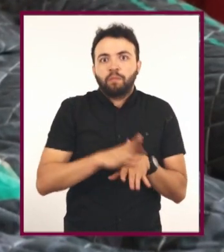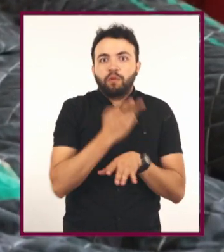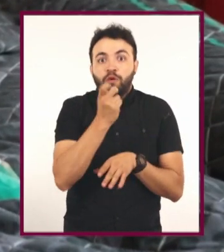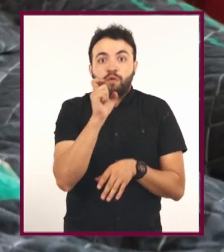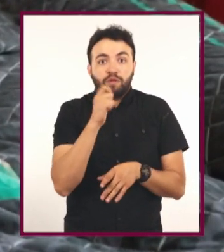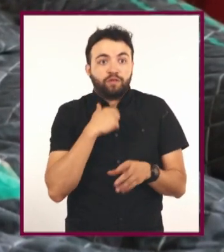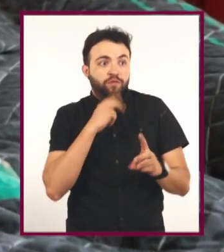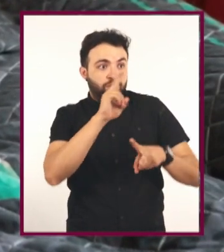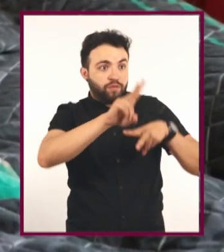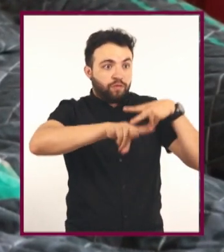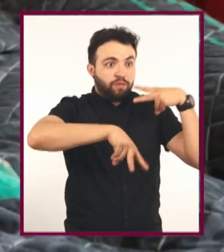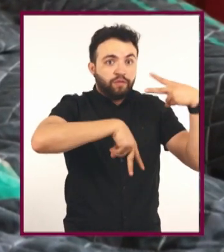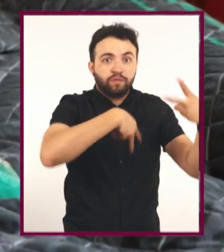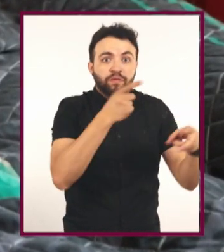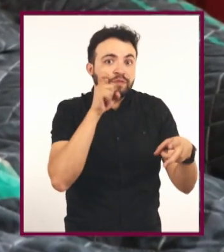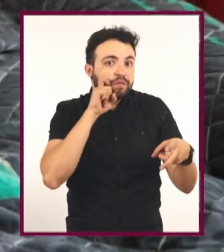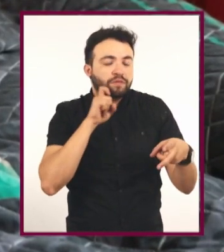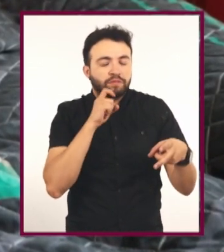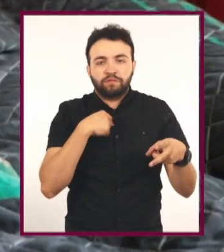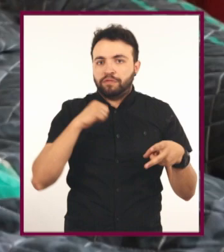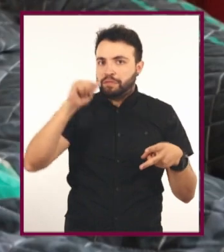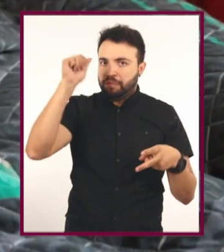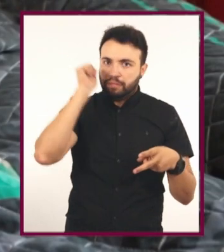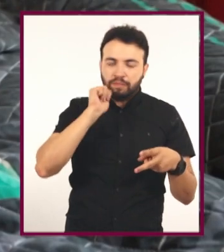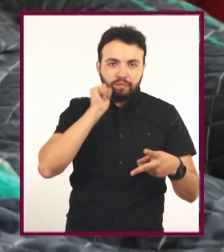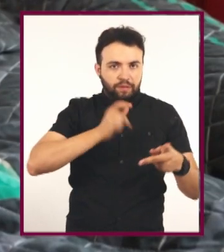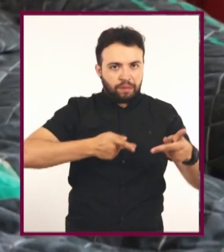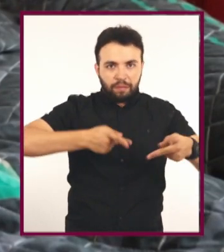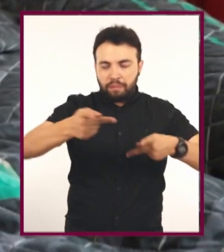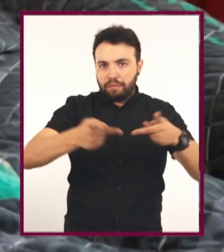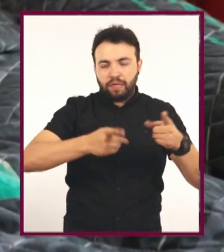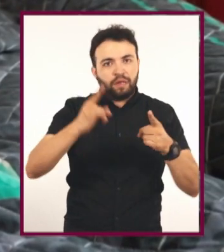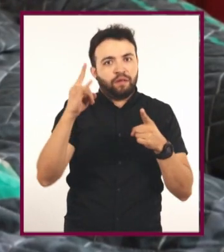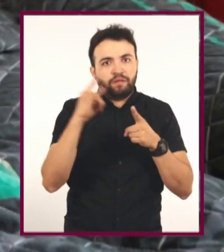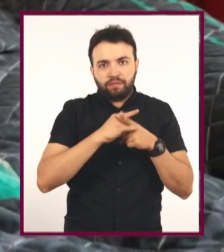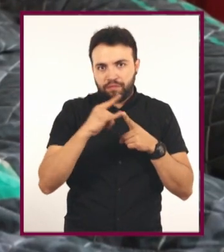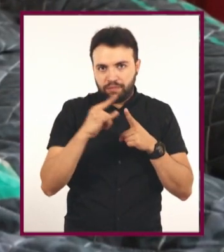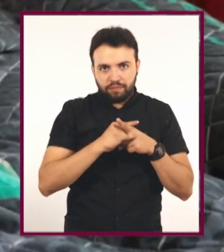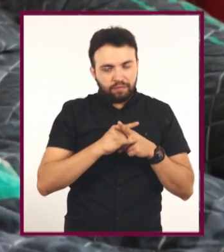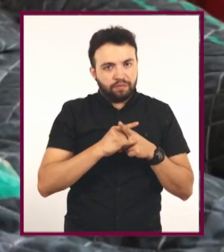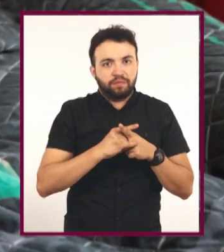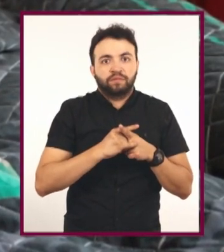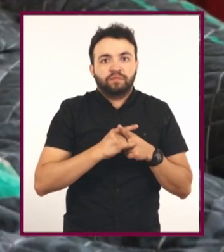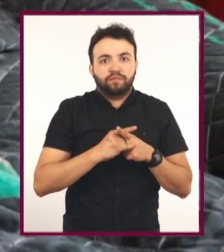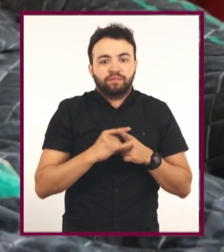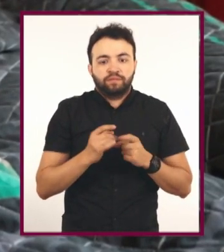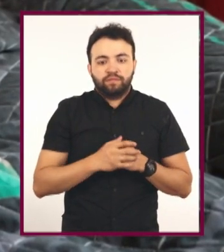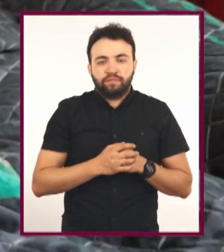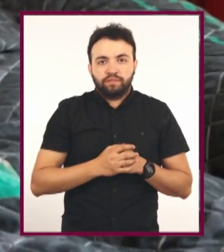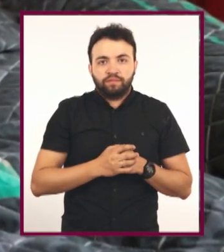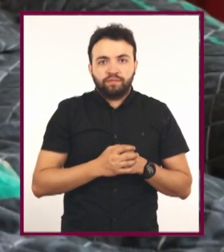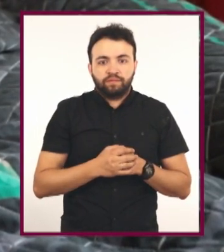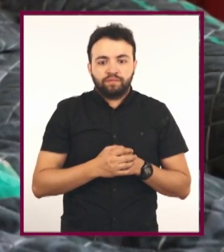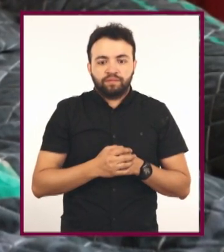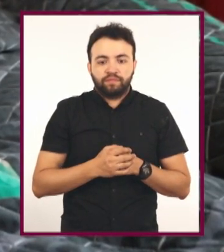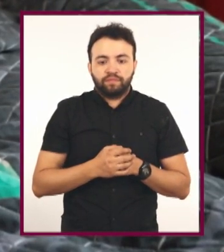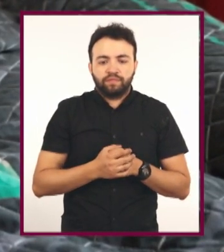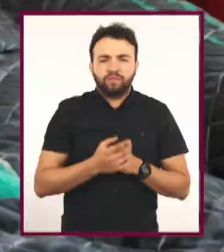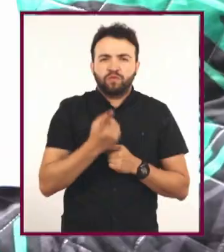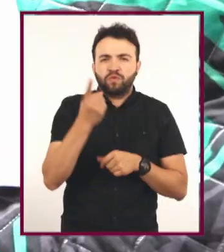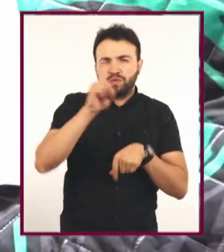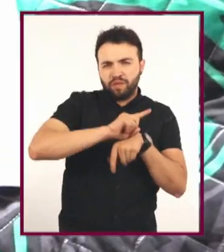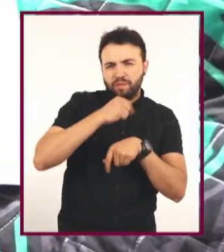acción, siempre voy preparado. Uso condón. Ya saben, sin gorrito no hay